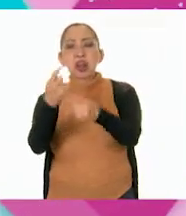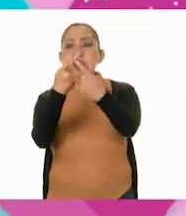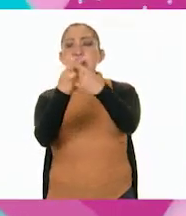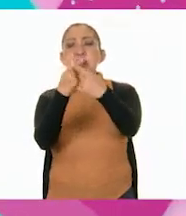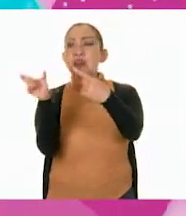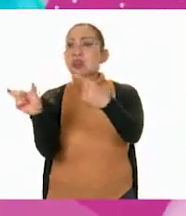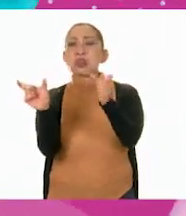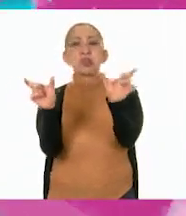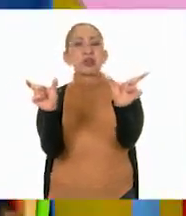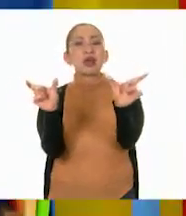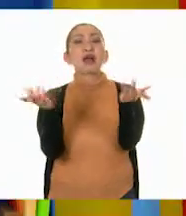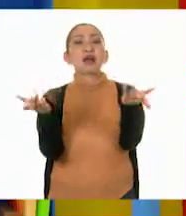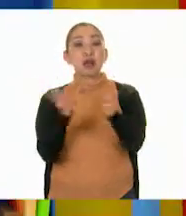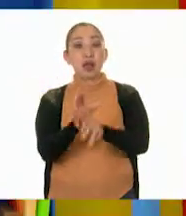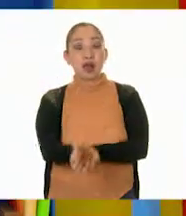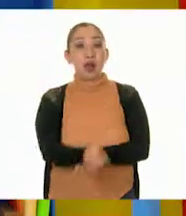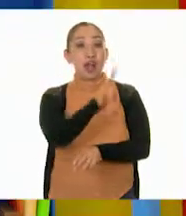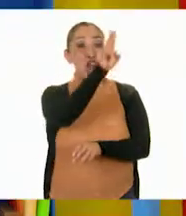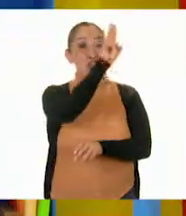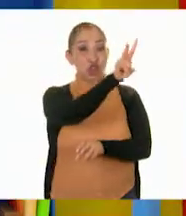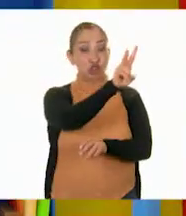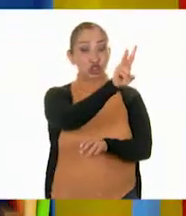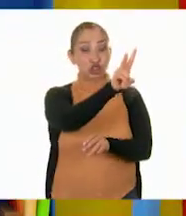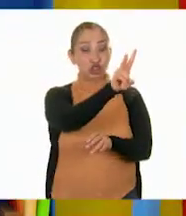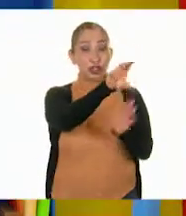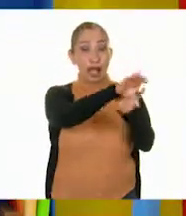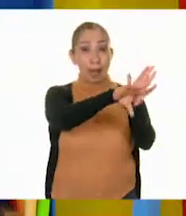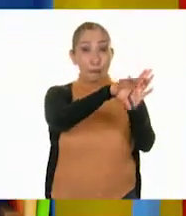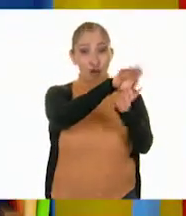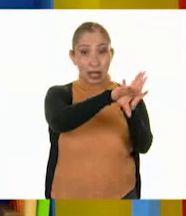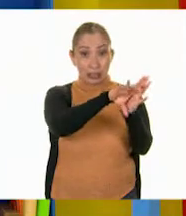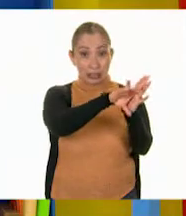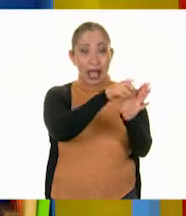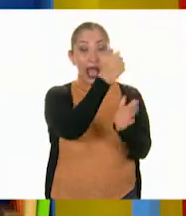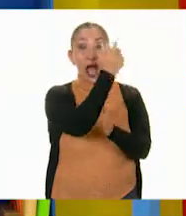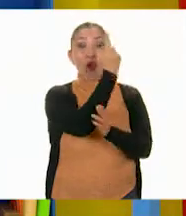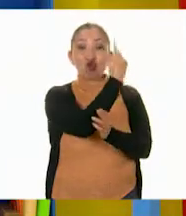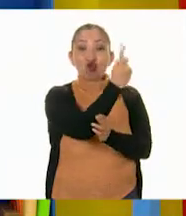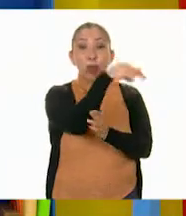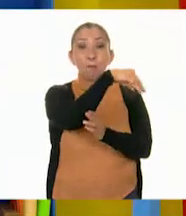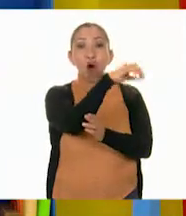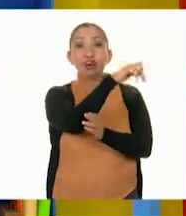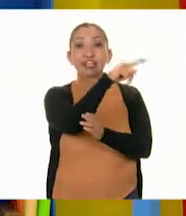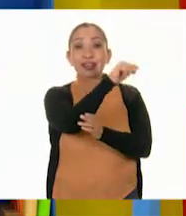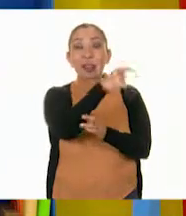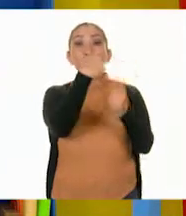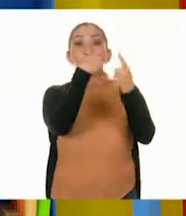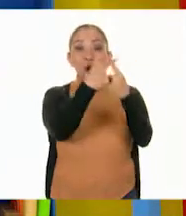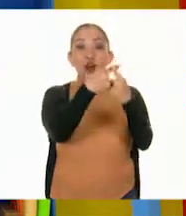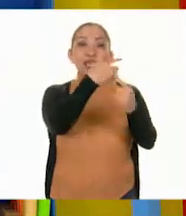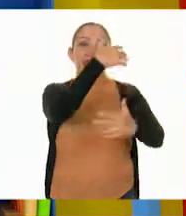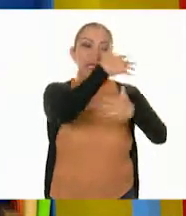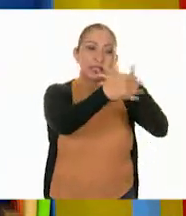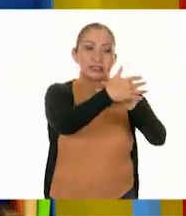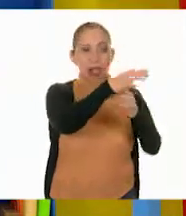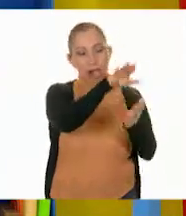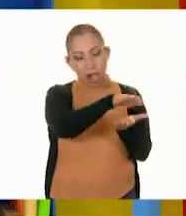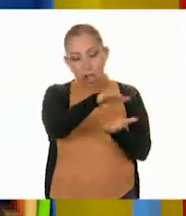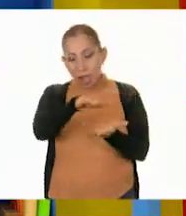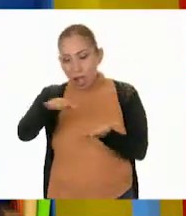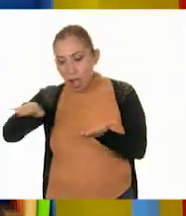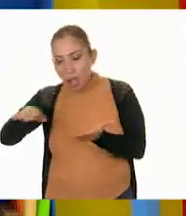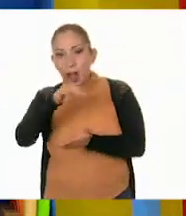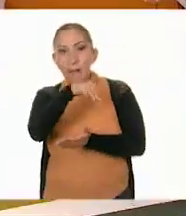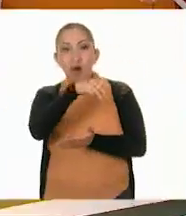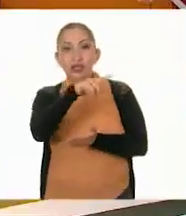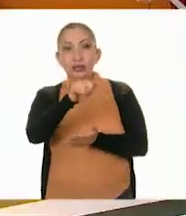Multiplicaríamos las 2 rebanadas de jamón que Gloria le pone a cada mollete. Ajá. Por los 15 molletes que tienen que preparar. Ok, ¿sería entonces